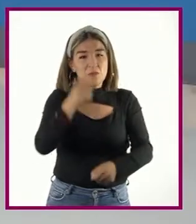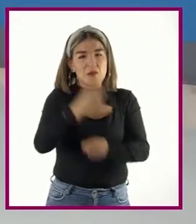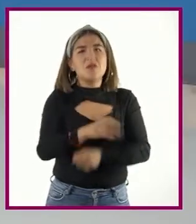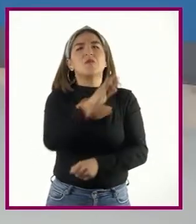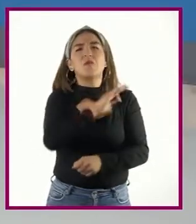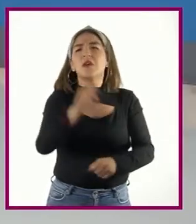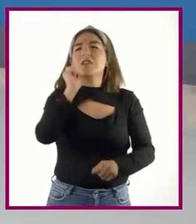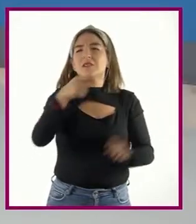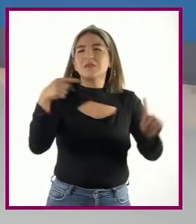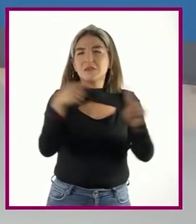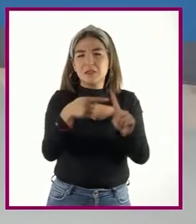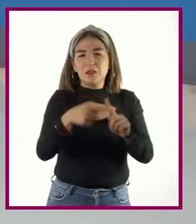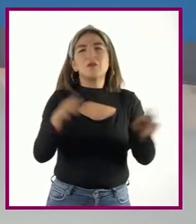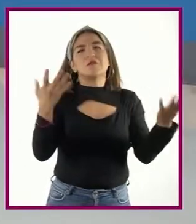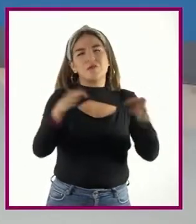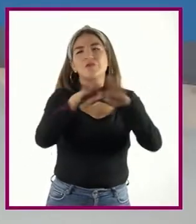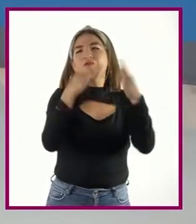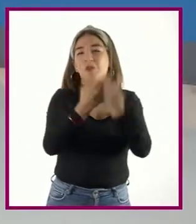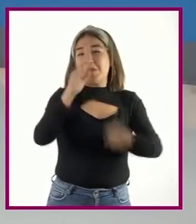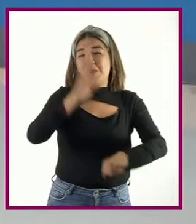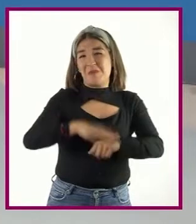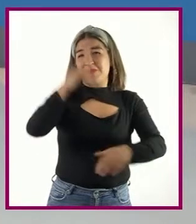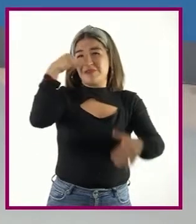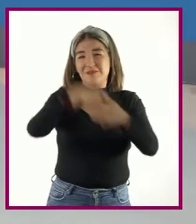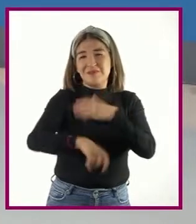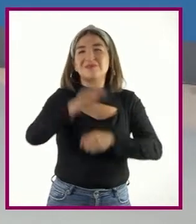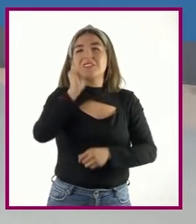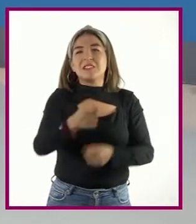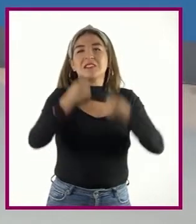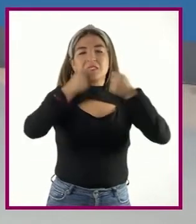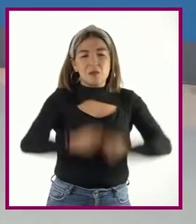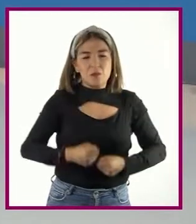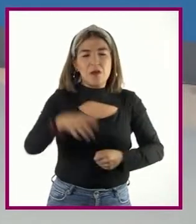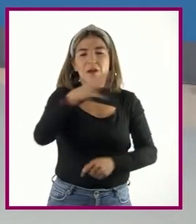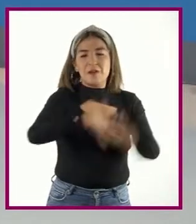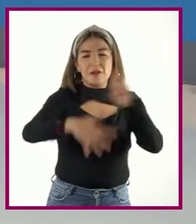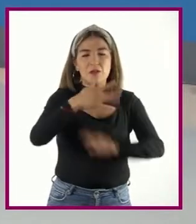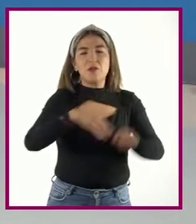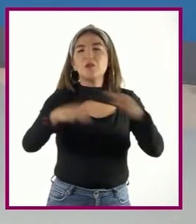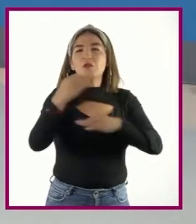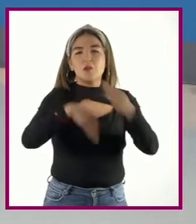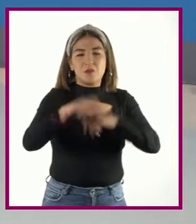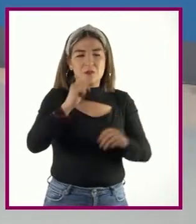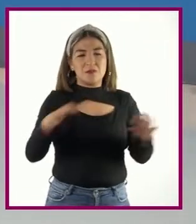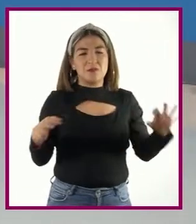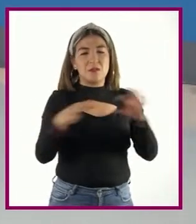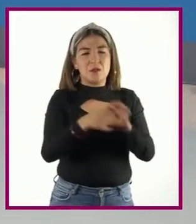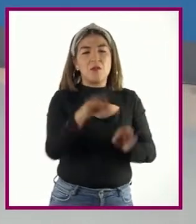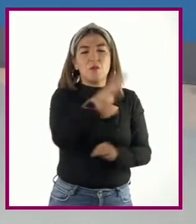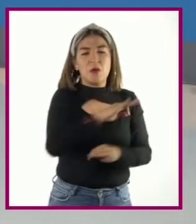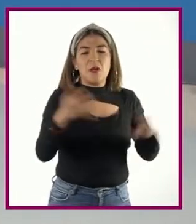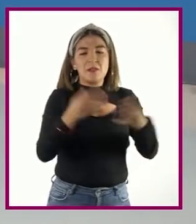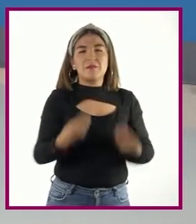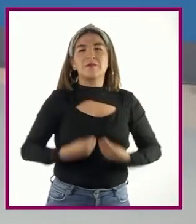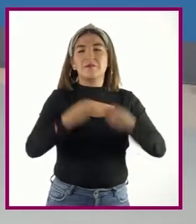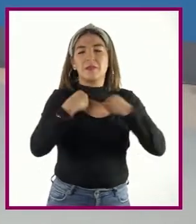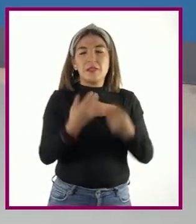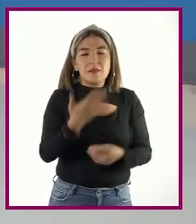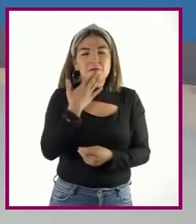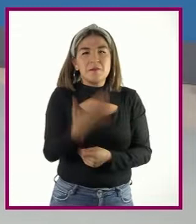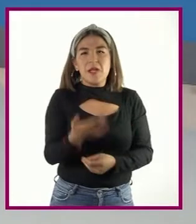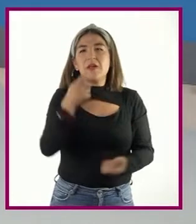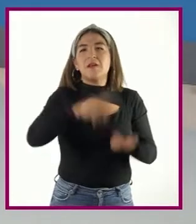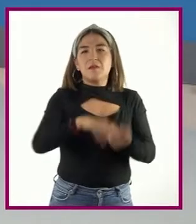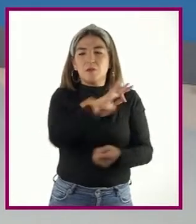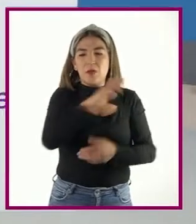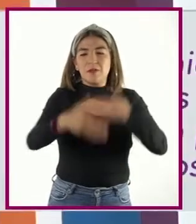puede entender todavía de forma más amplia, como el aseguramiento de todas las condiciones que hacen posible una vida plena en la